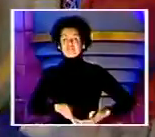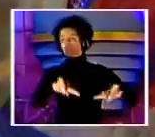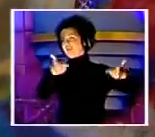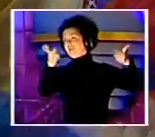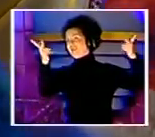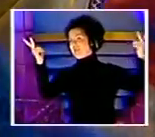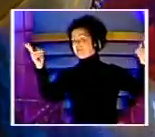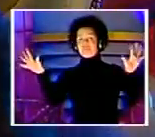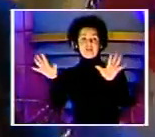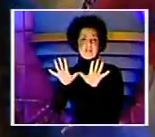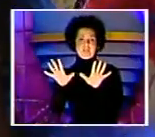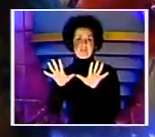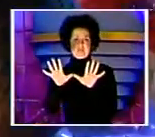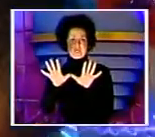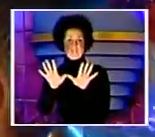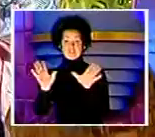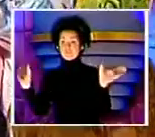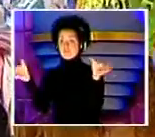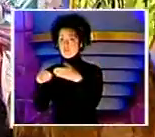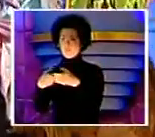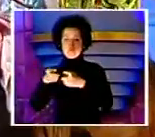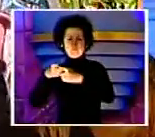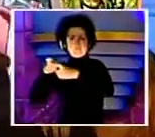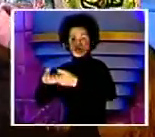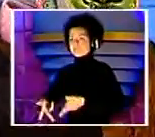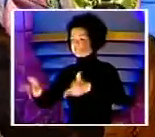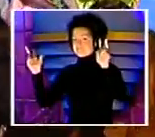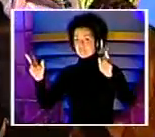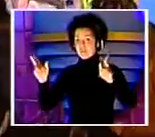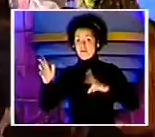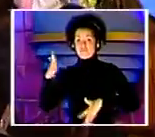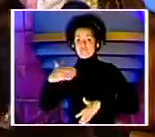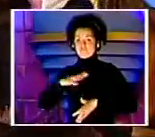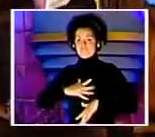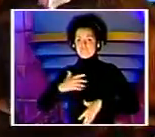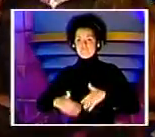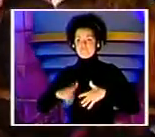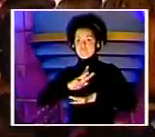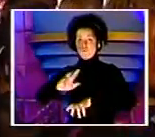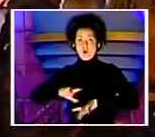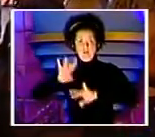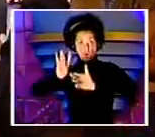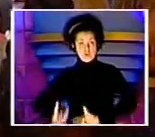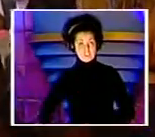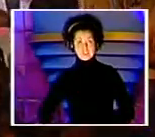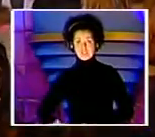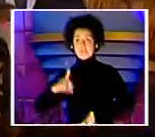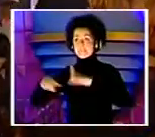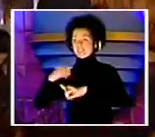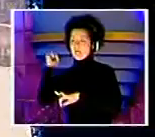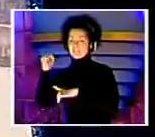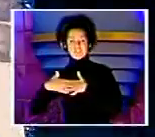una decena de miembros de los Grapo y un número indeterminado de violadores y otro de asesinos en serie.